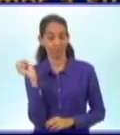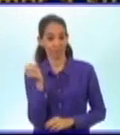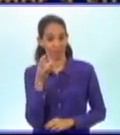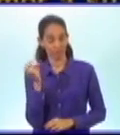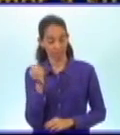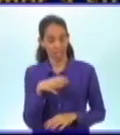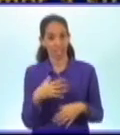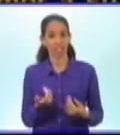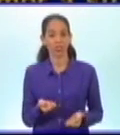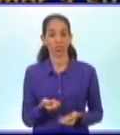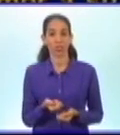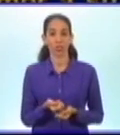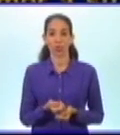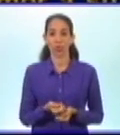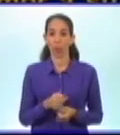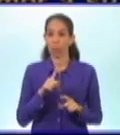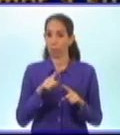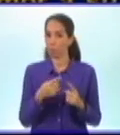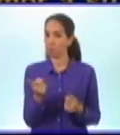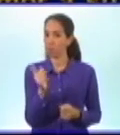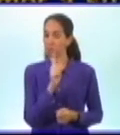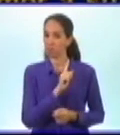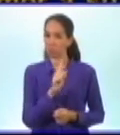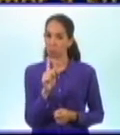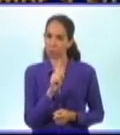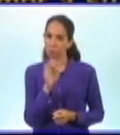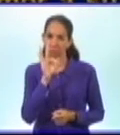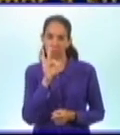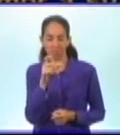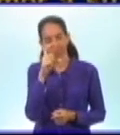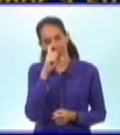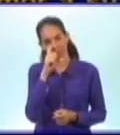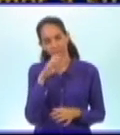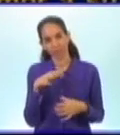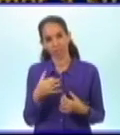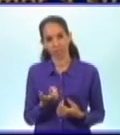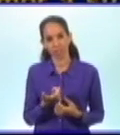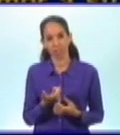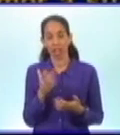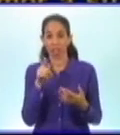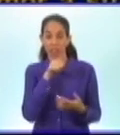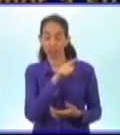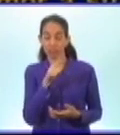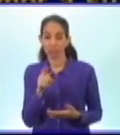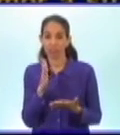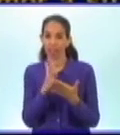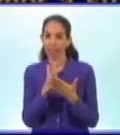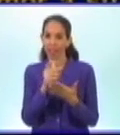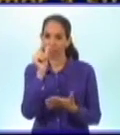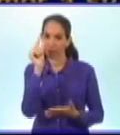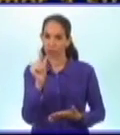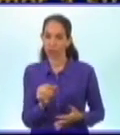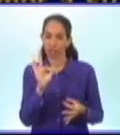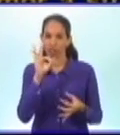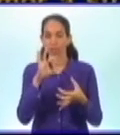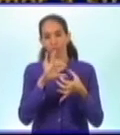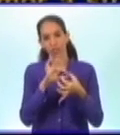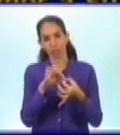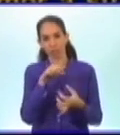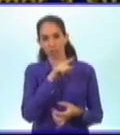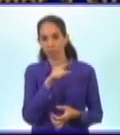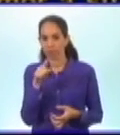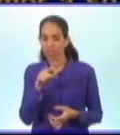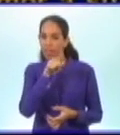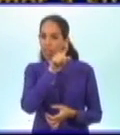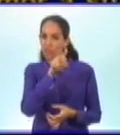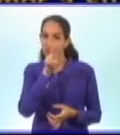no refiere que el niño tenía alrededor de 8 años y ustedes, los estudiantes de octavo grado, están entre 12 y 13